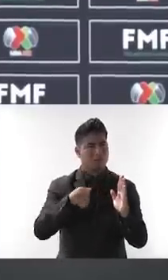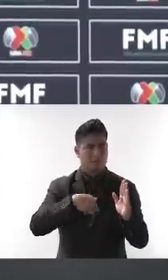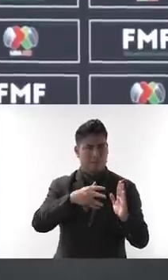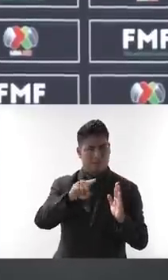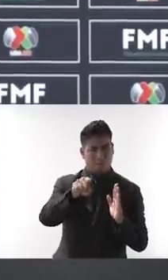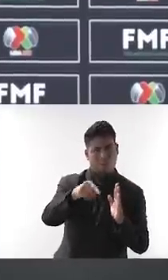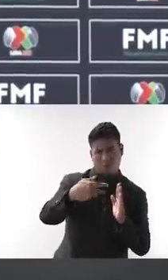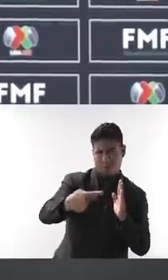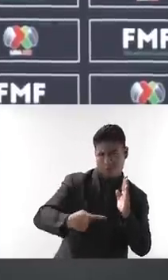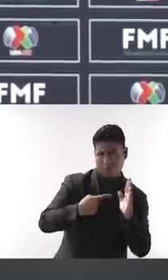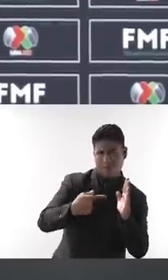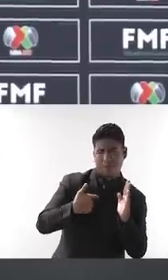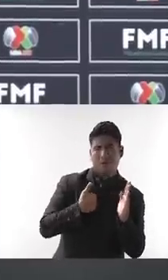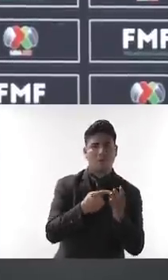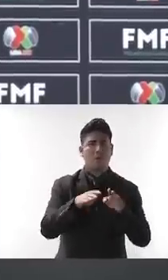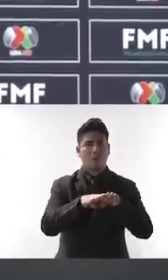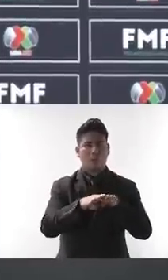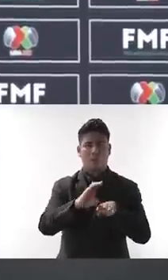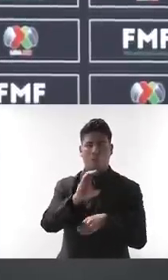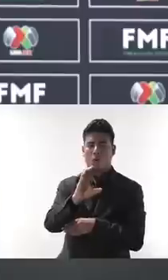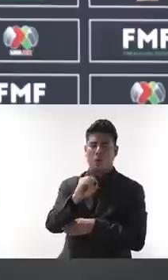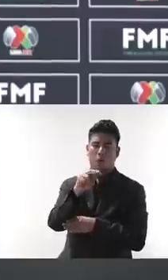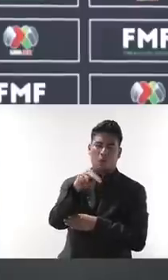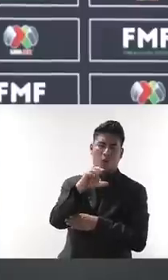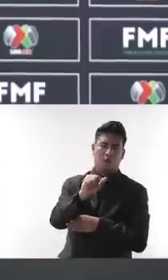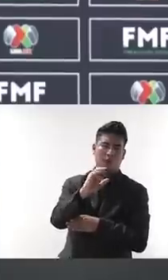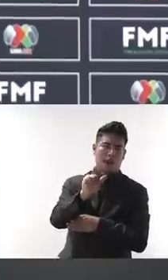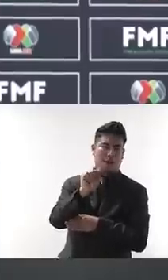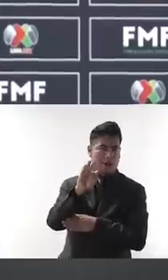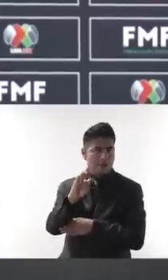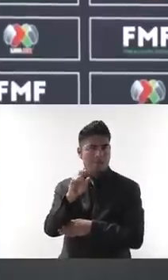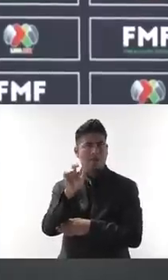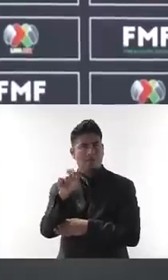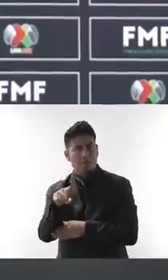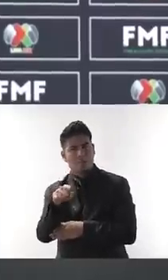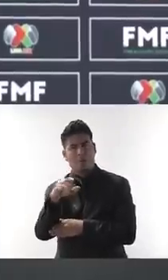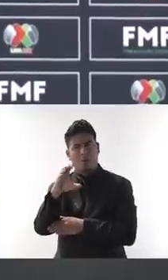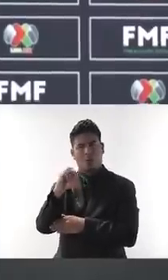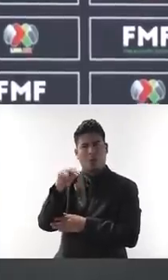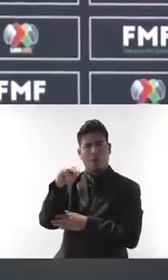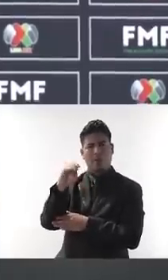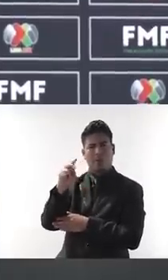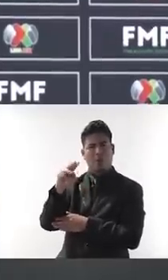voluntad de la CONCACAF y de la CONMEBOL para seguir viendo a largo plazo.